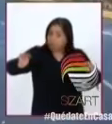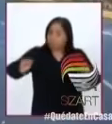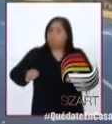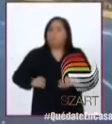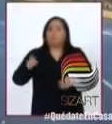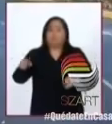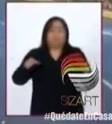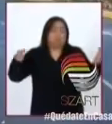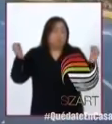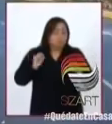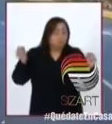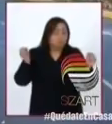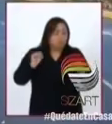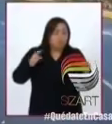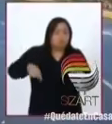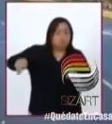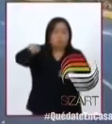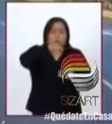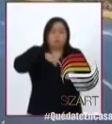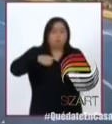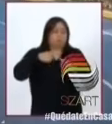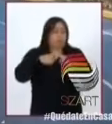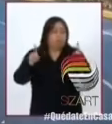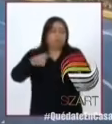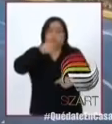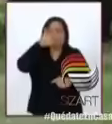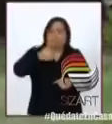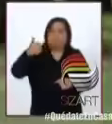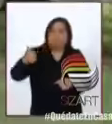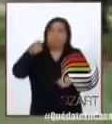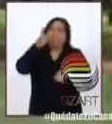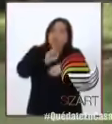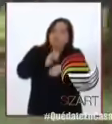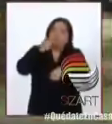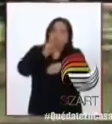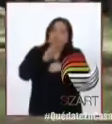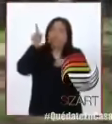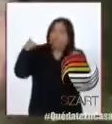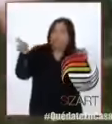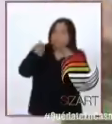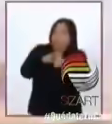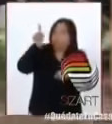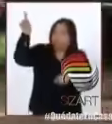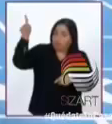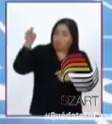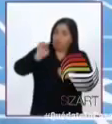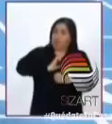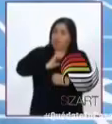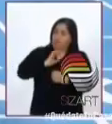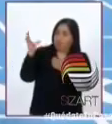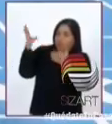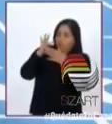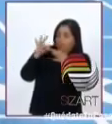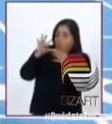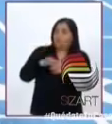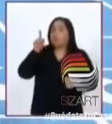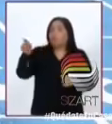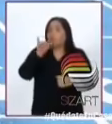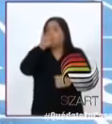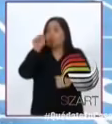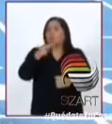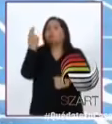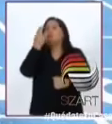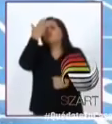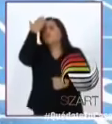Corre una cantidad diferente de vueltas cada día de acuerdo a las indicaciones que le hace su entrenador. Juan, ¿quiere